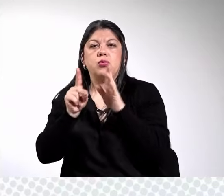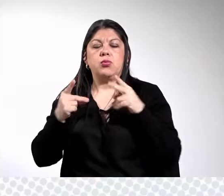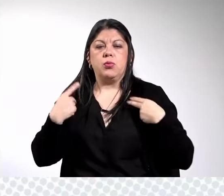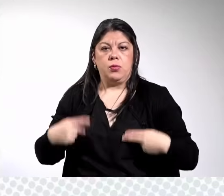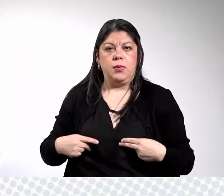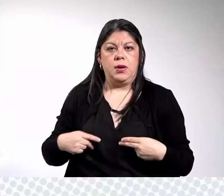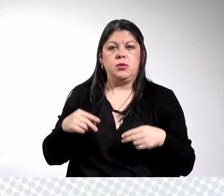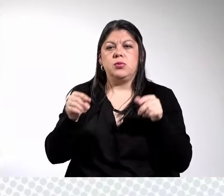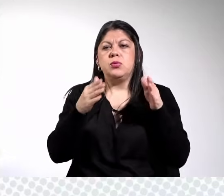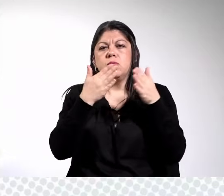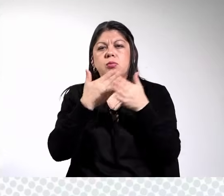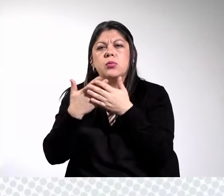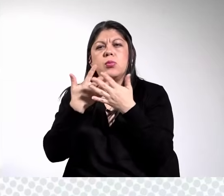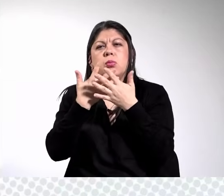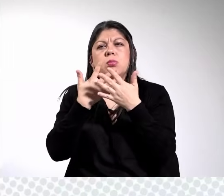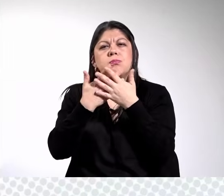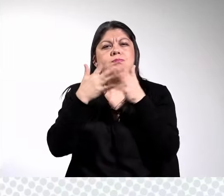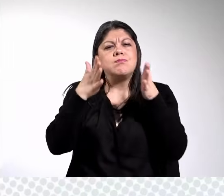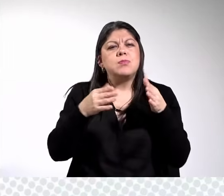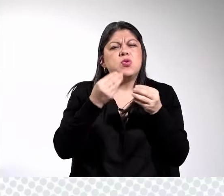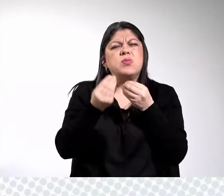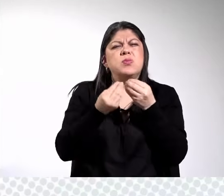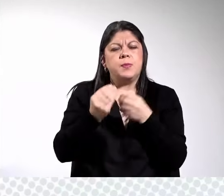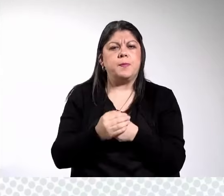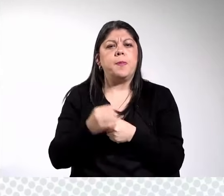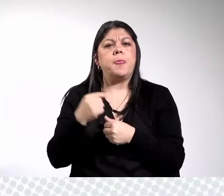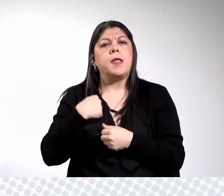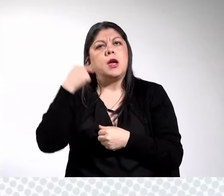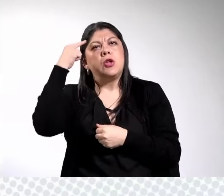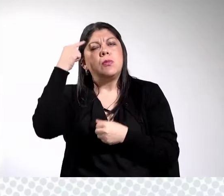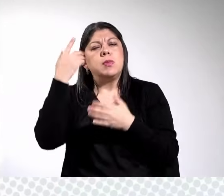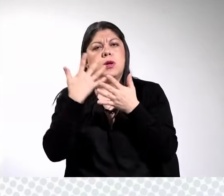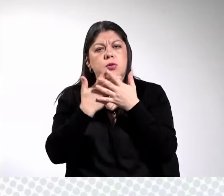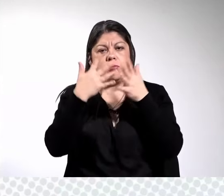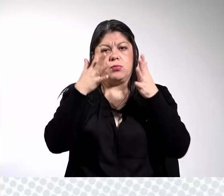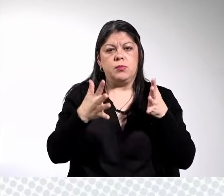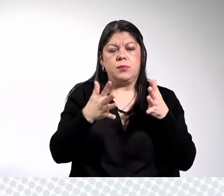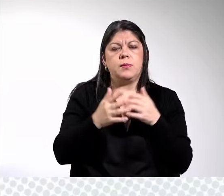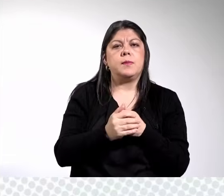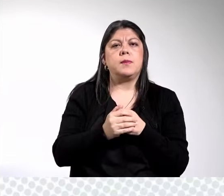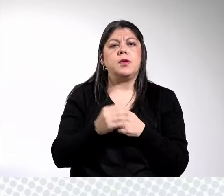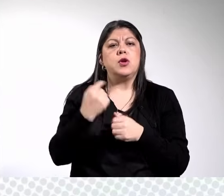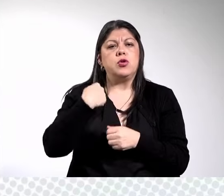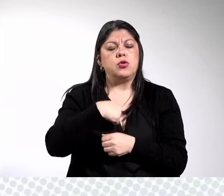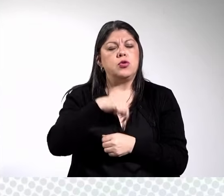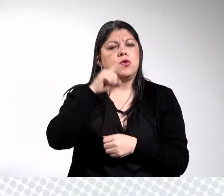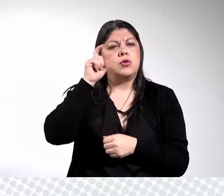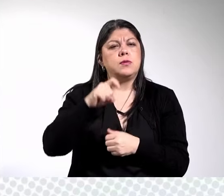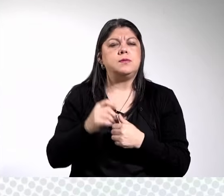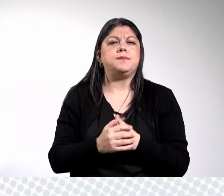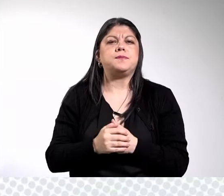la población privada de libertad? Es que yo pienso que la población privada de libertad tenemos que,